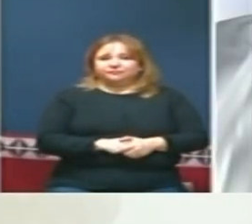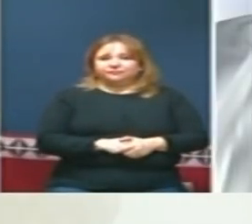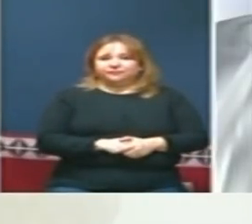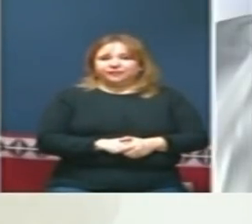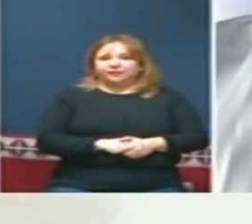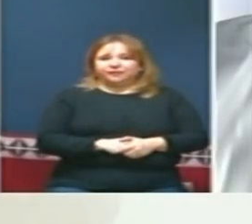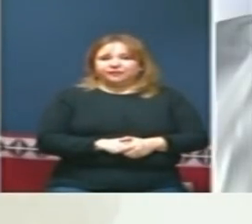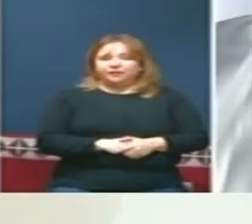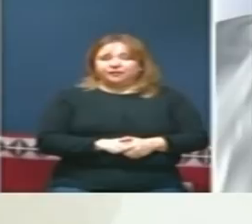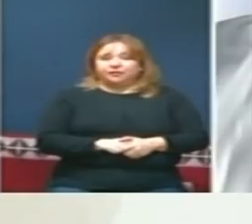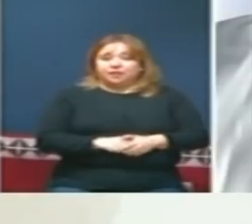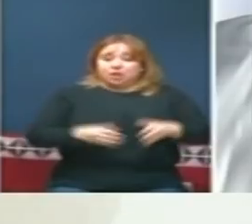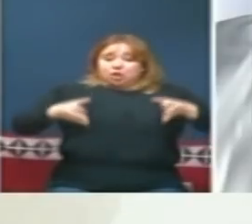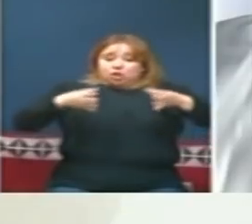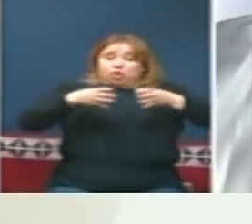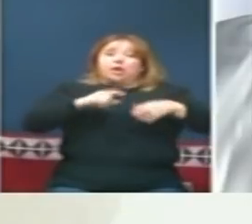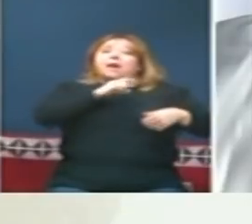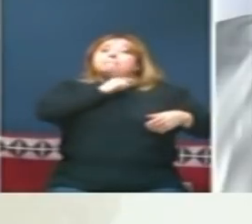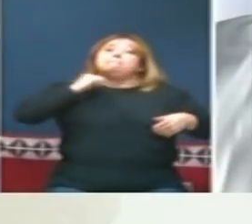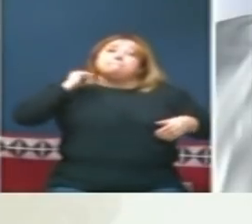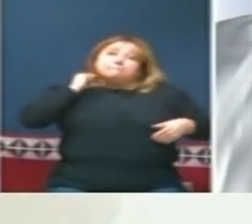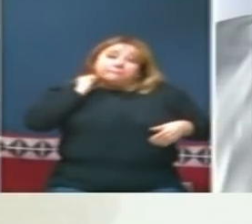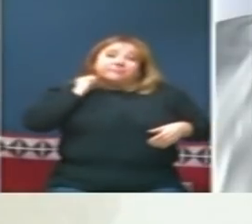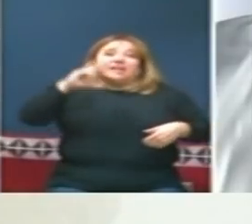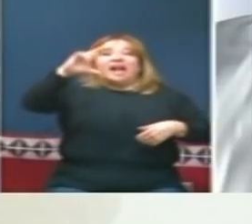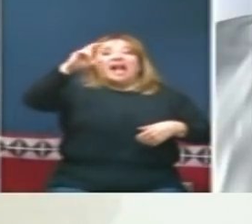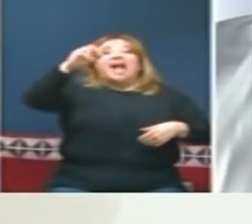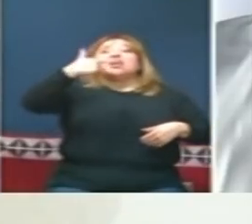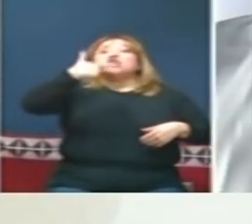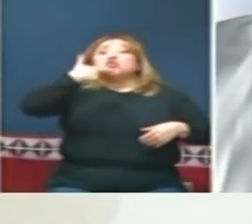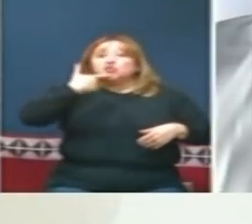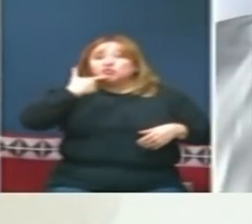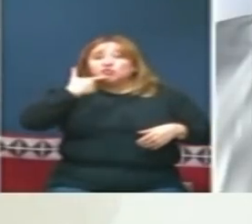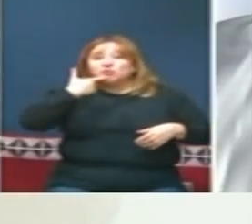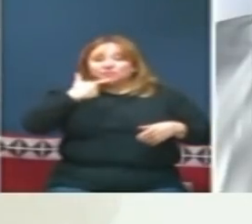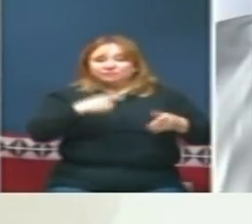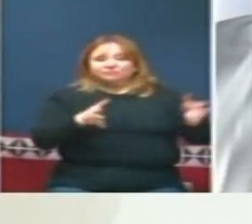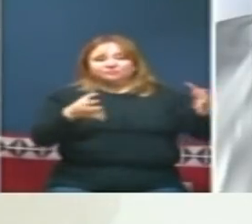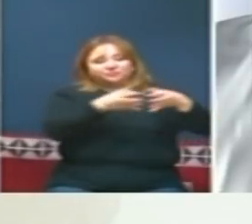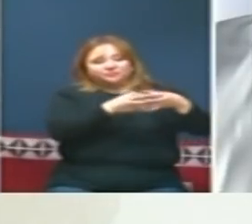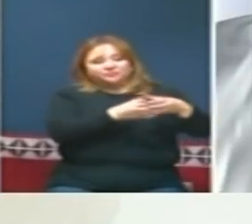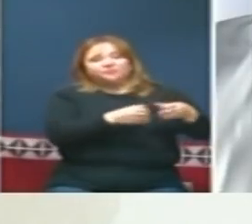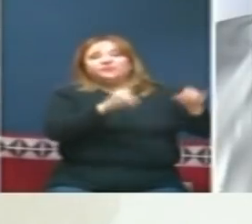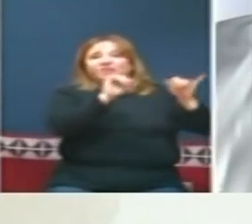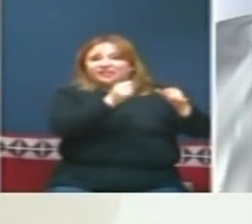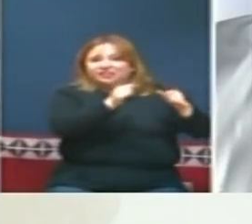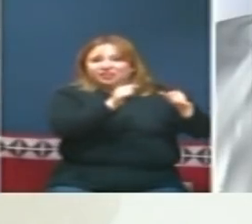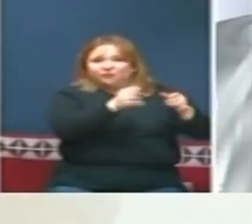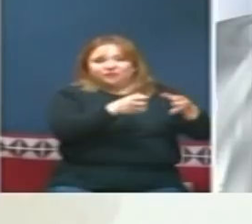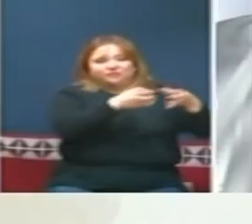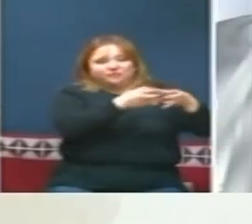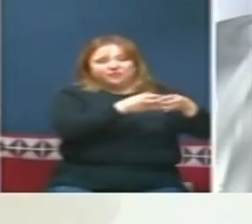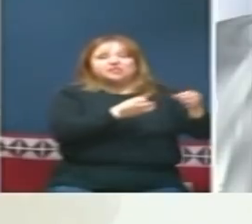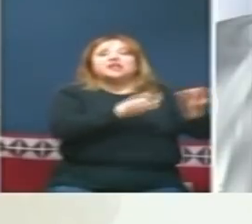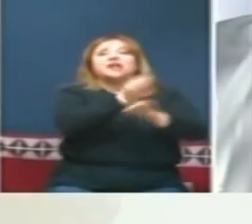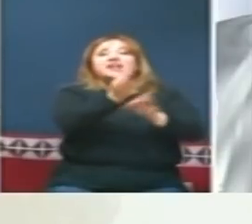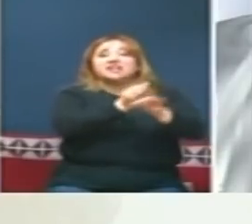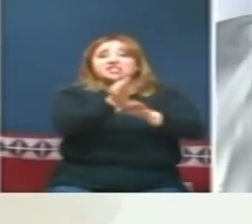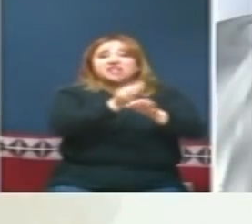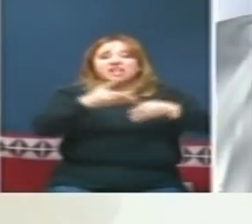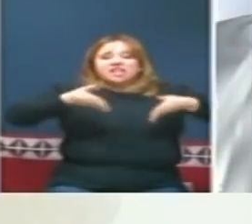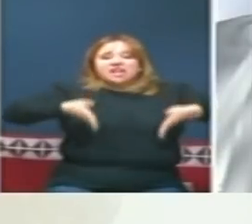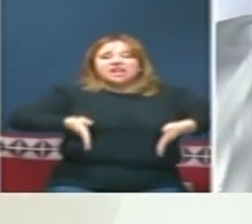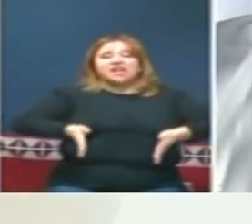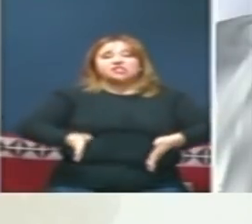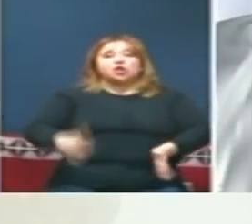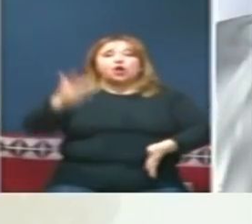El venerable Carlos de Dios Murias, sacerdote de la Orden de los Frailes Menores Conventuales, nació el